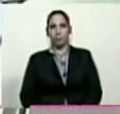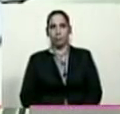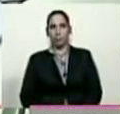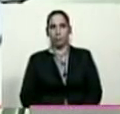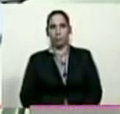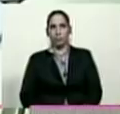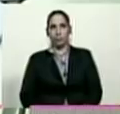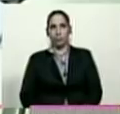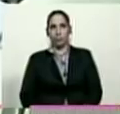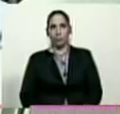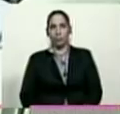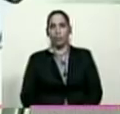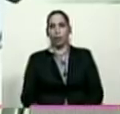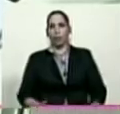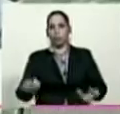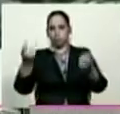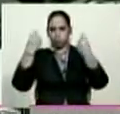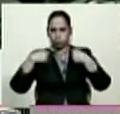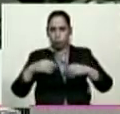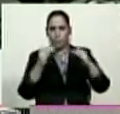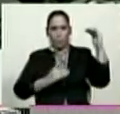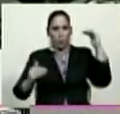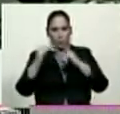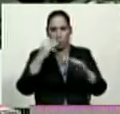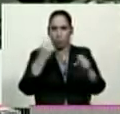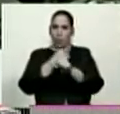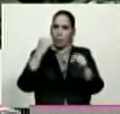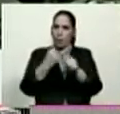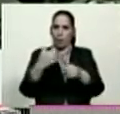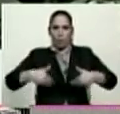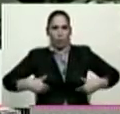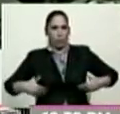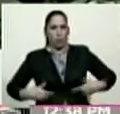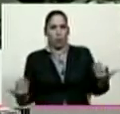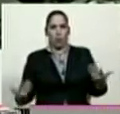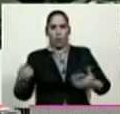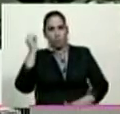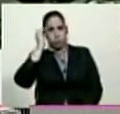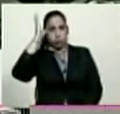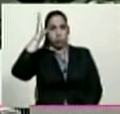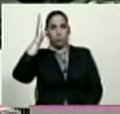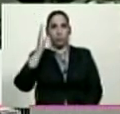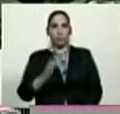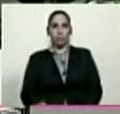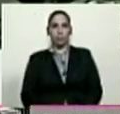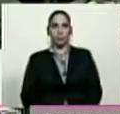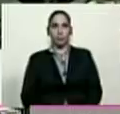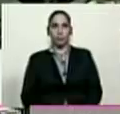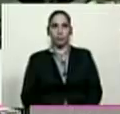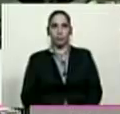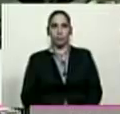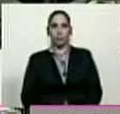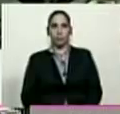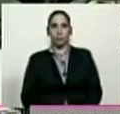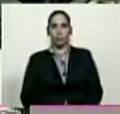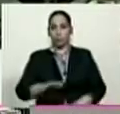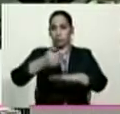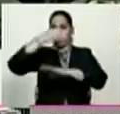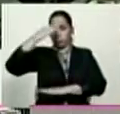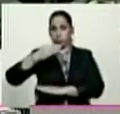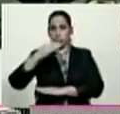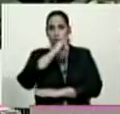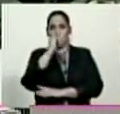Por mérito, por moral, por trabajo, por esfuerzo, por capacidad. Ser comandante de una